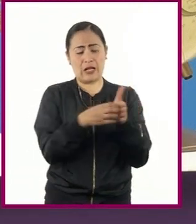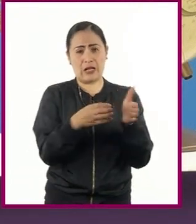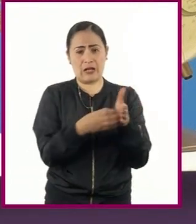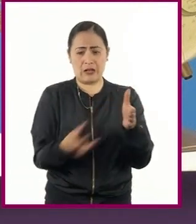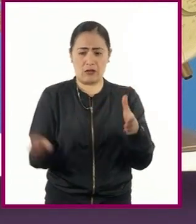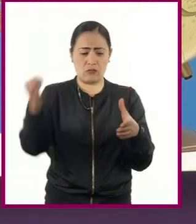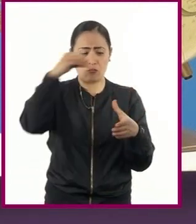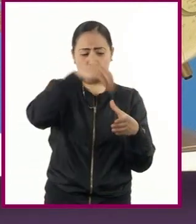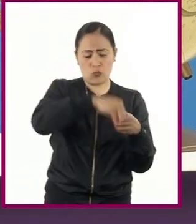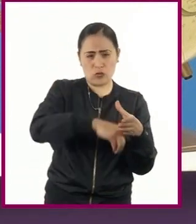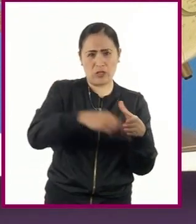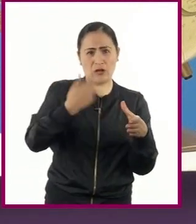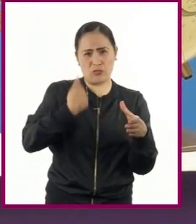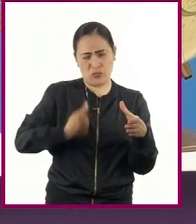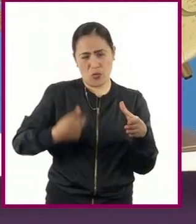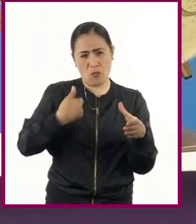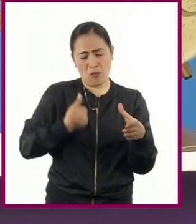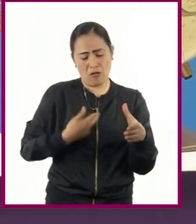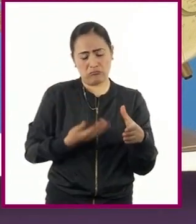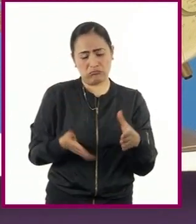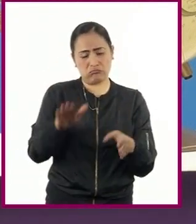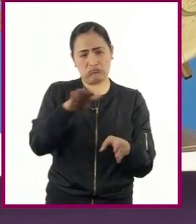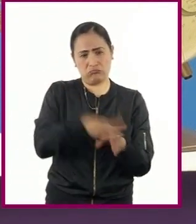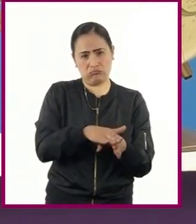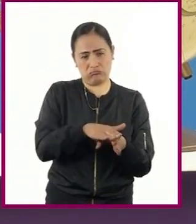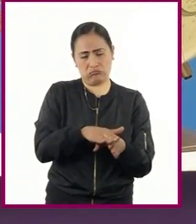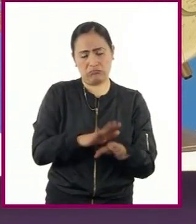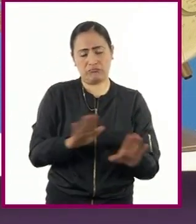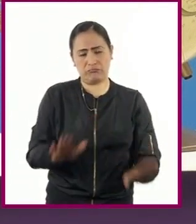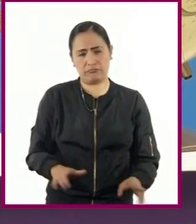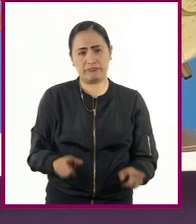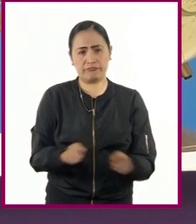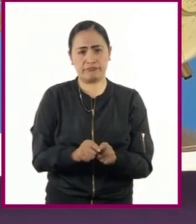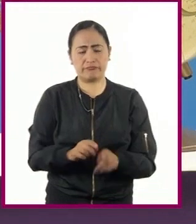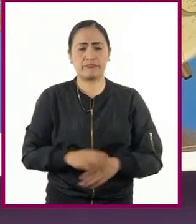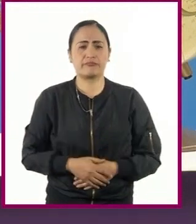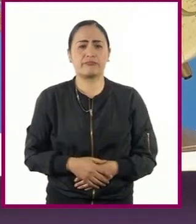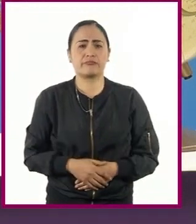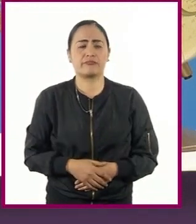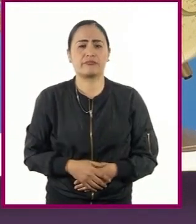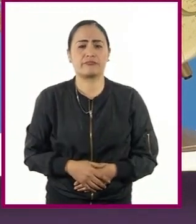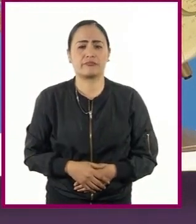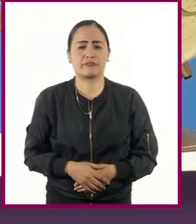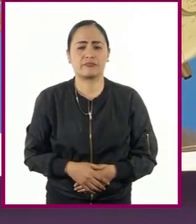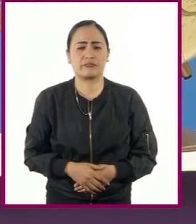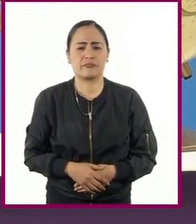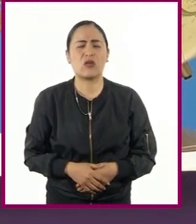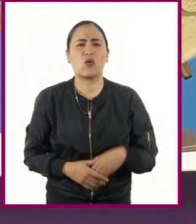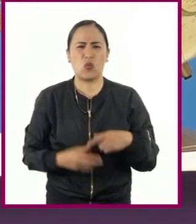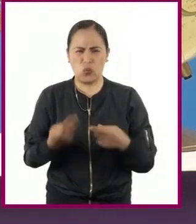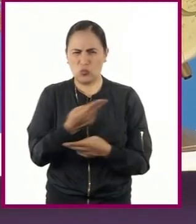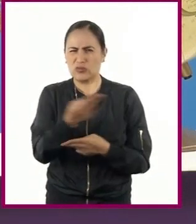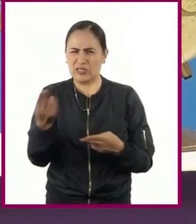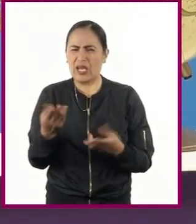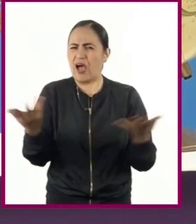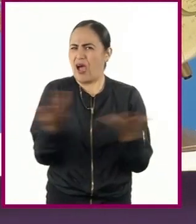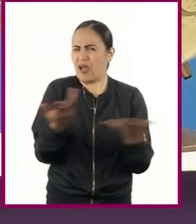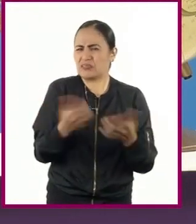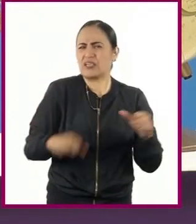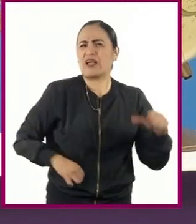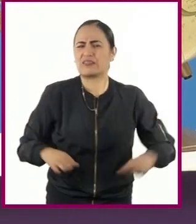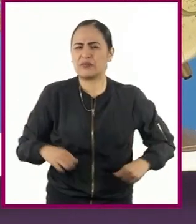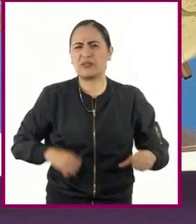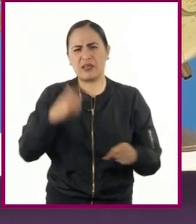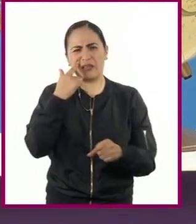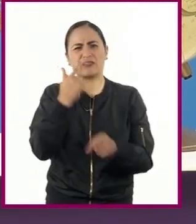tela. Hasta aquí la lectura. ¿Qué labores de trabajo identificaron?